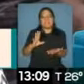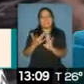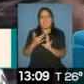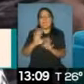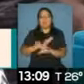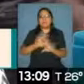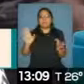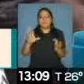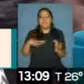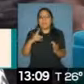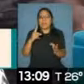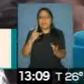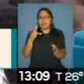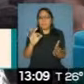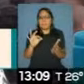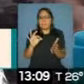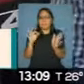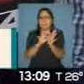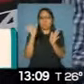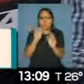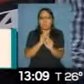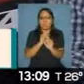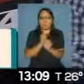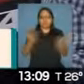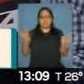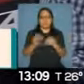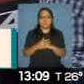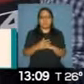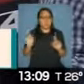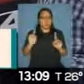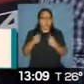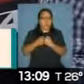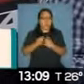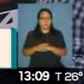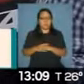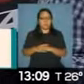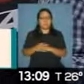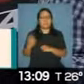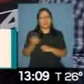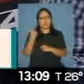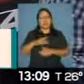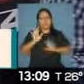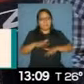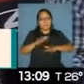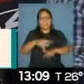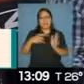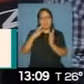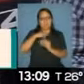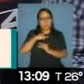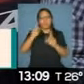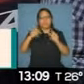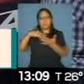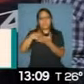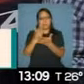sea publicada, digamos. Entonces, esto no es paritaria. Vamos a estar movilizando acá en San Salvador y en el interior de